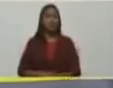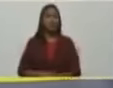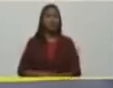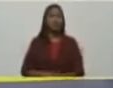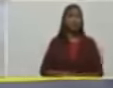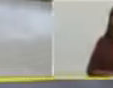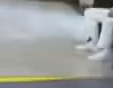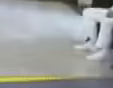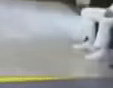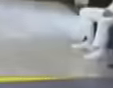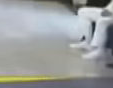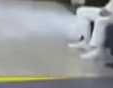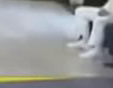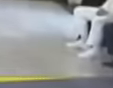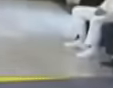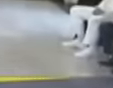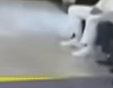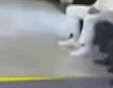Gracias.